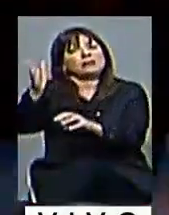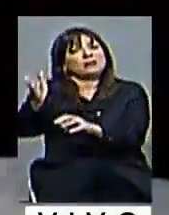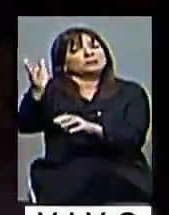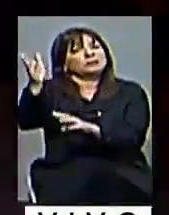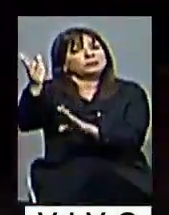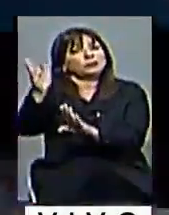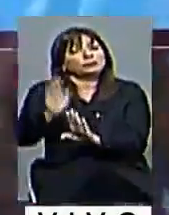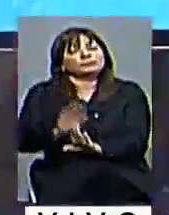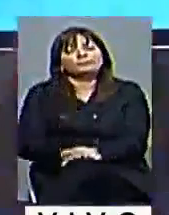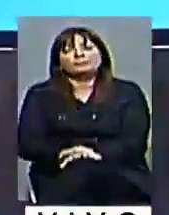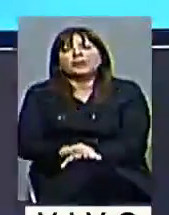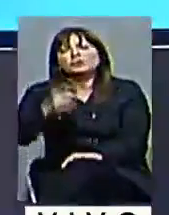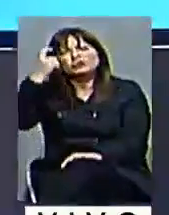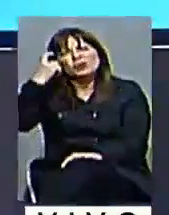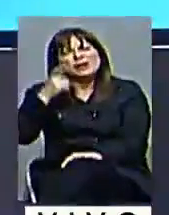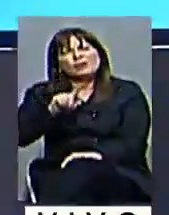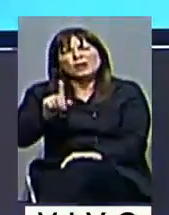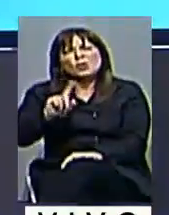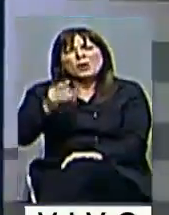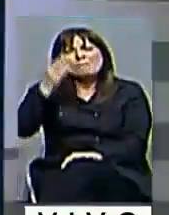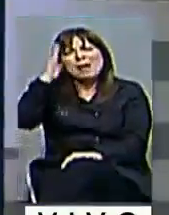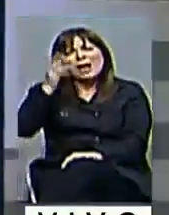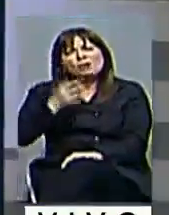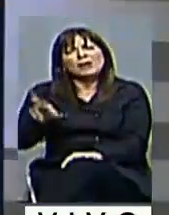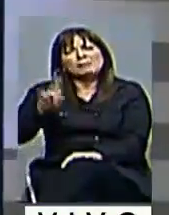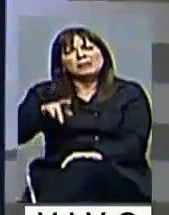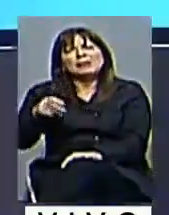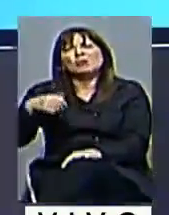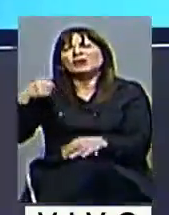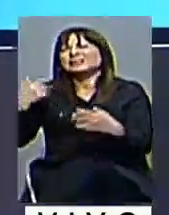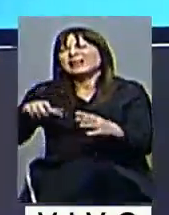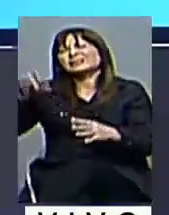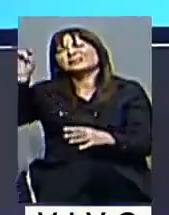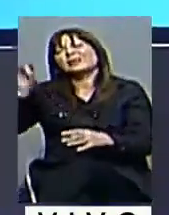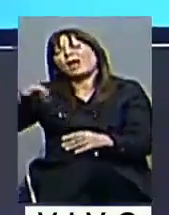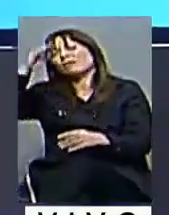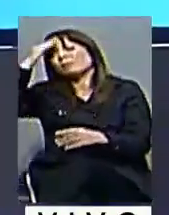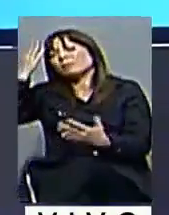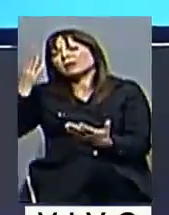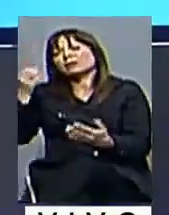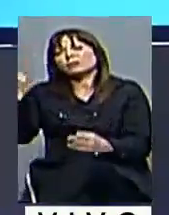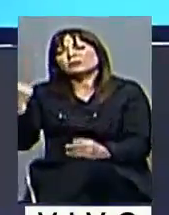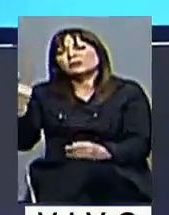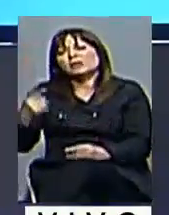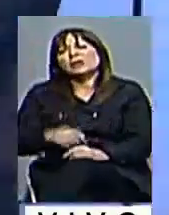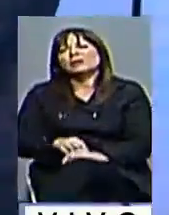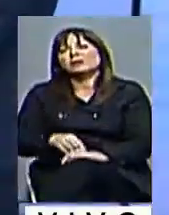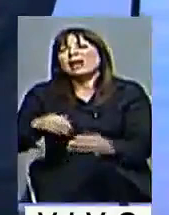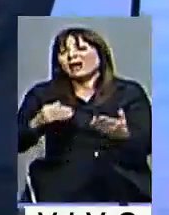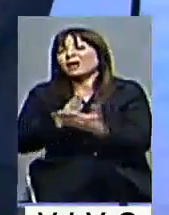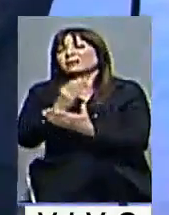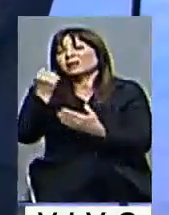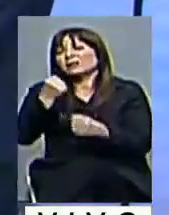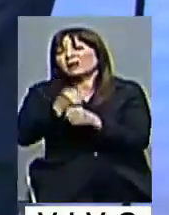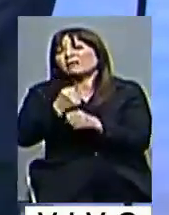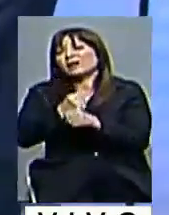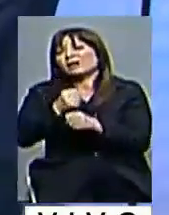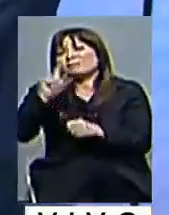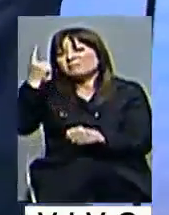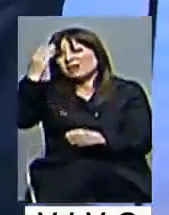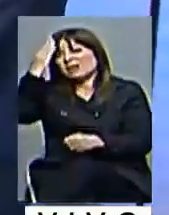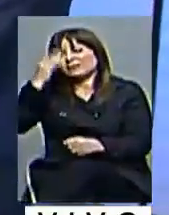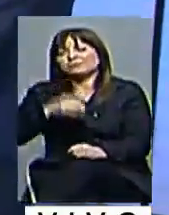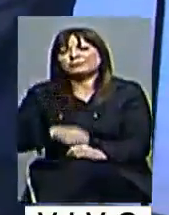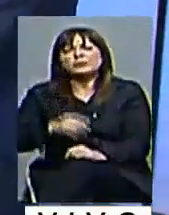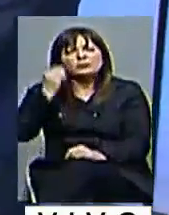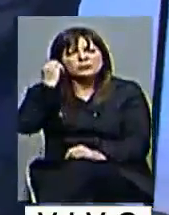malo que lo repita, porque ya domina la cartera. Así es, entra a trabajar desde el primer día. Claro. Claro. René, ¿tú crees que va a seguir